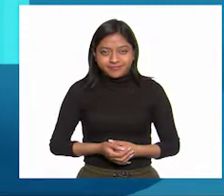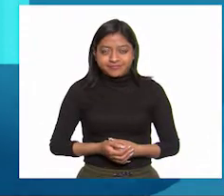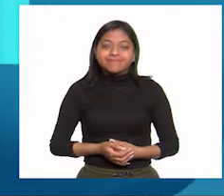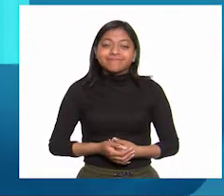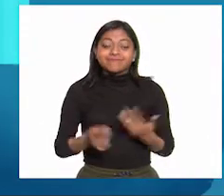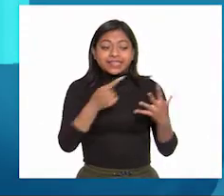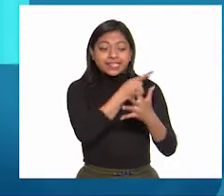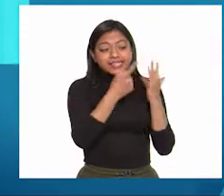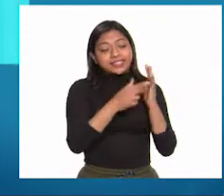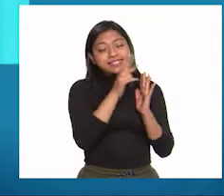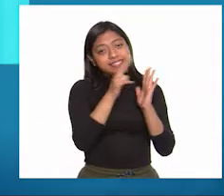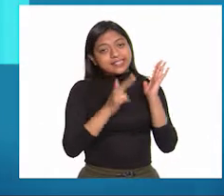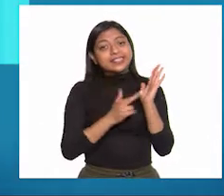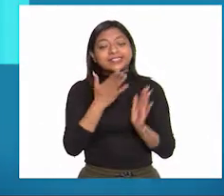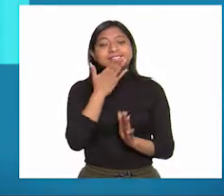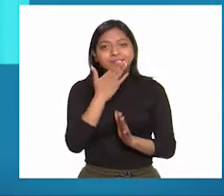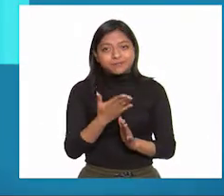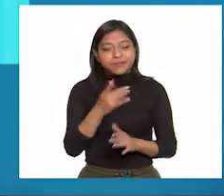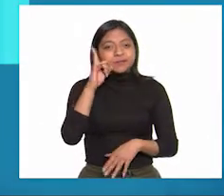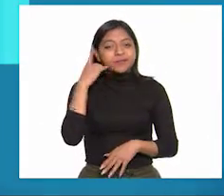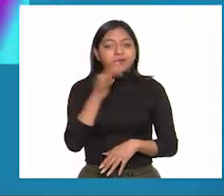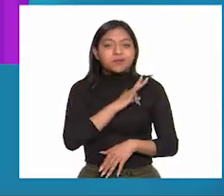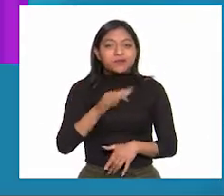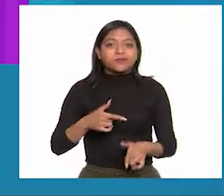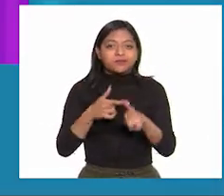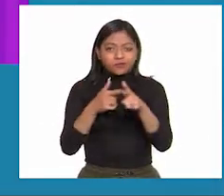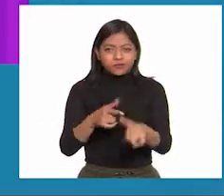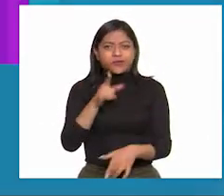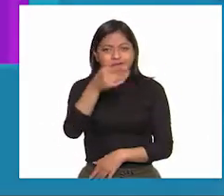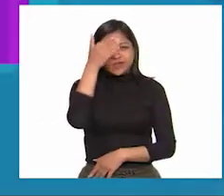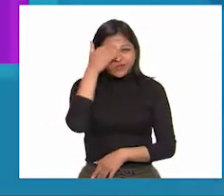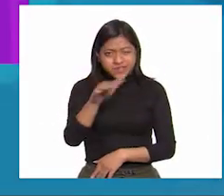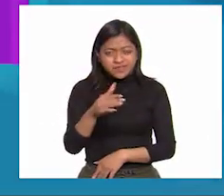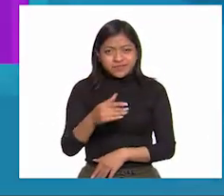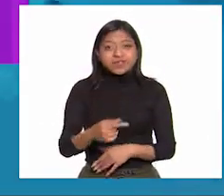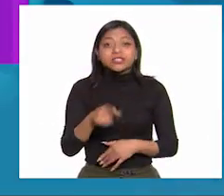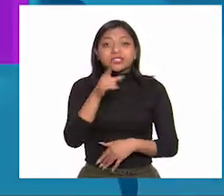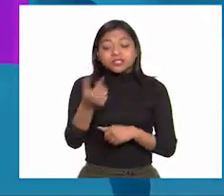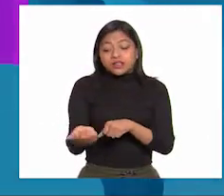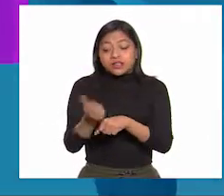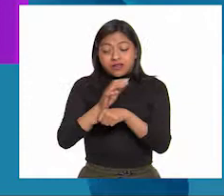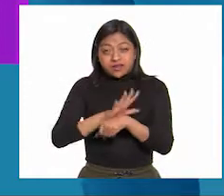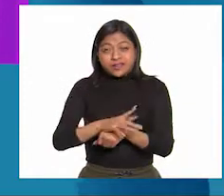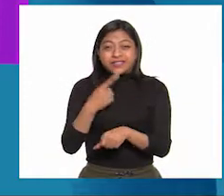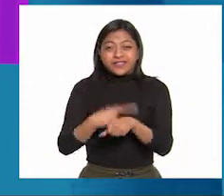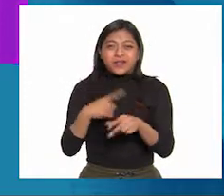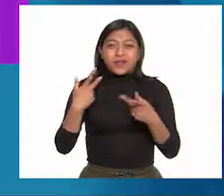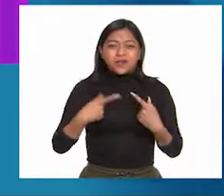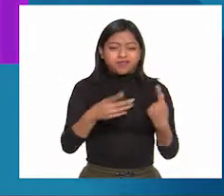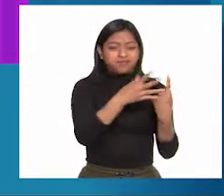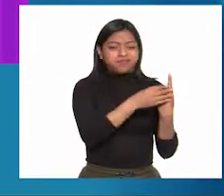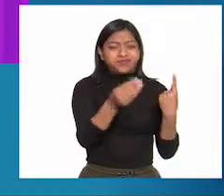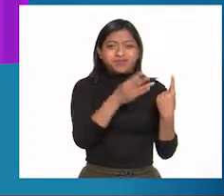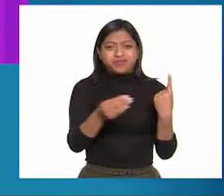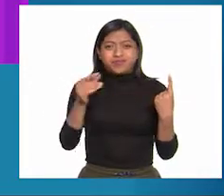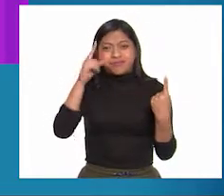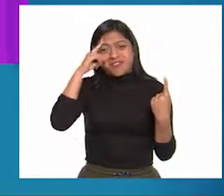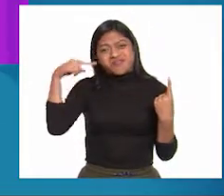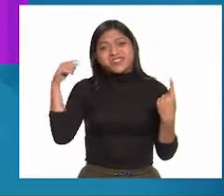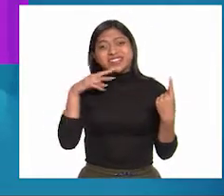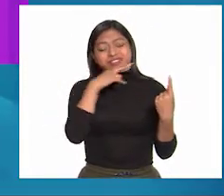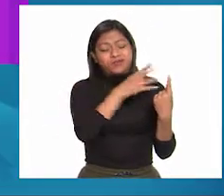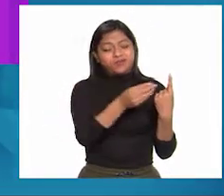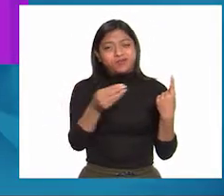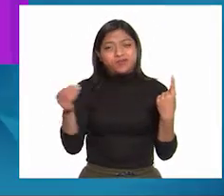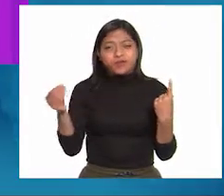Buenas prácticas para seguir adelante. Como todos sabemos, la COVID-19 es una enfermedad que se contagia muy fácilmente entre las